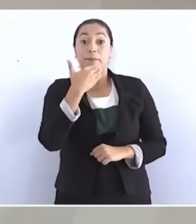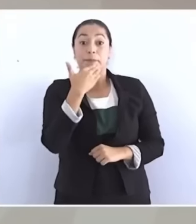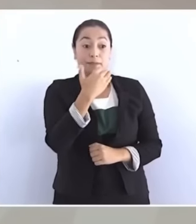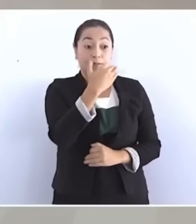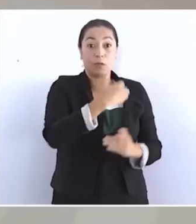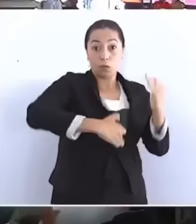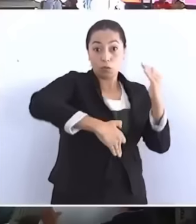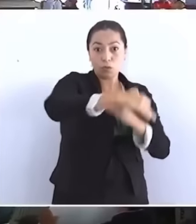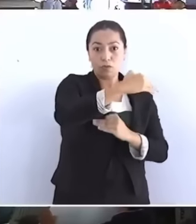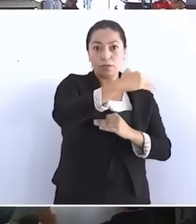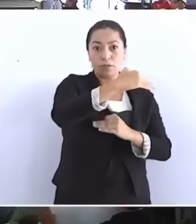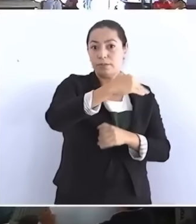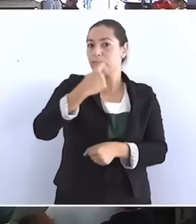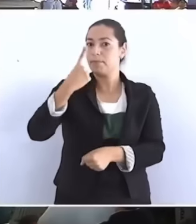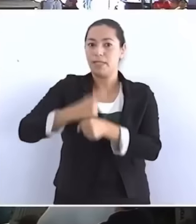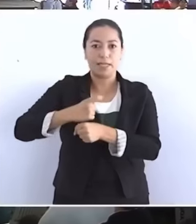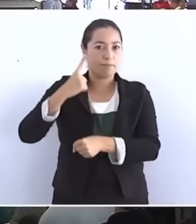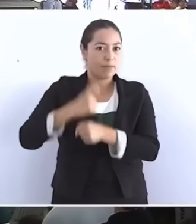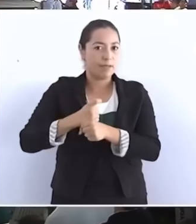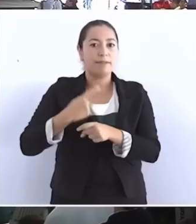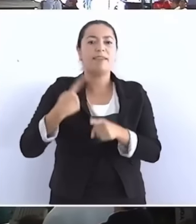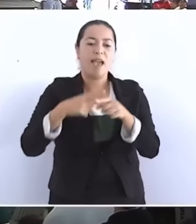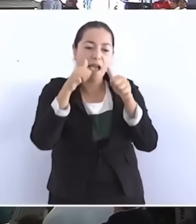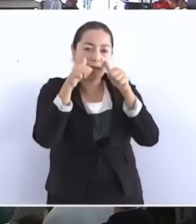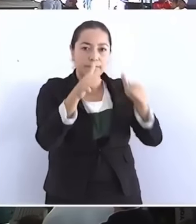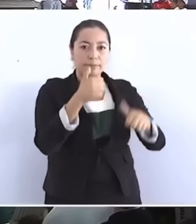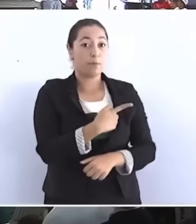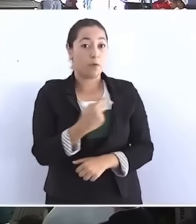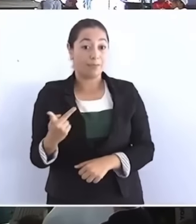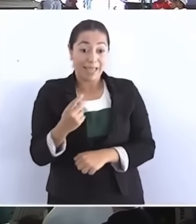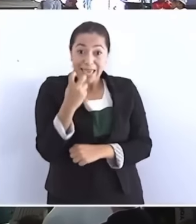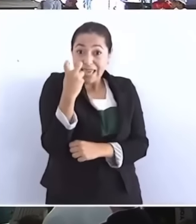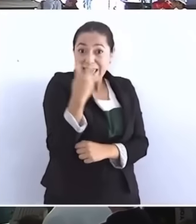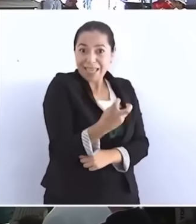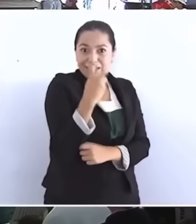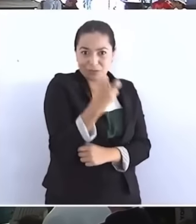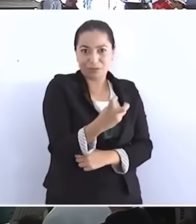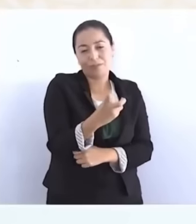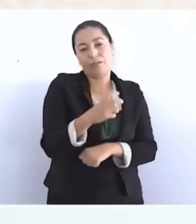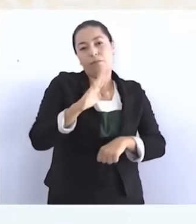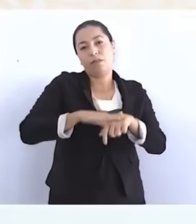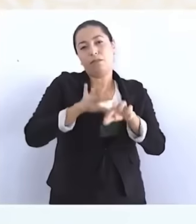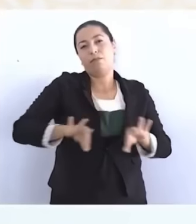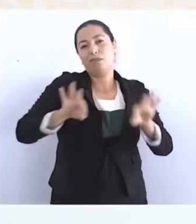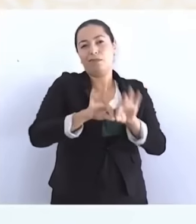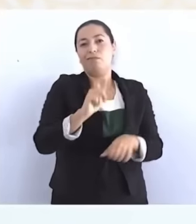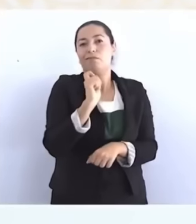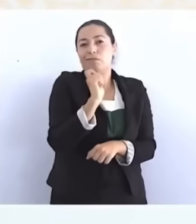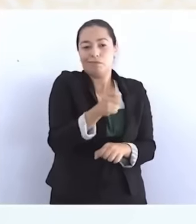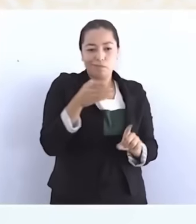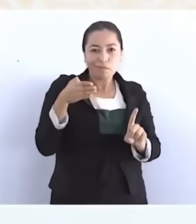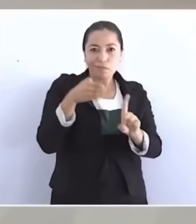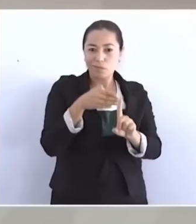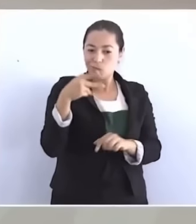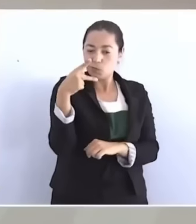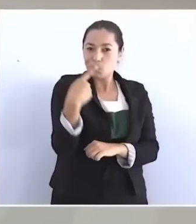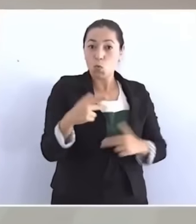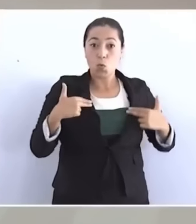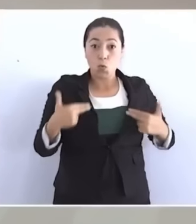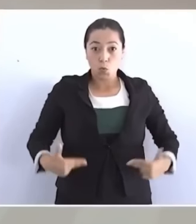primero los pobres. Esa es la esencia del humanismo mexicano. Porque es justicia,